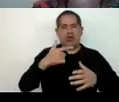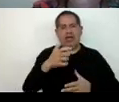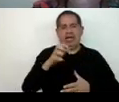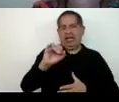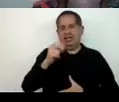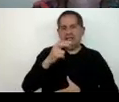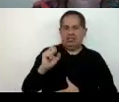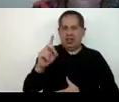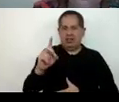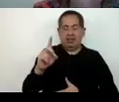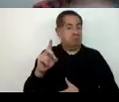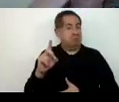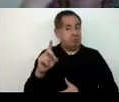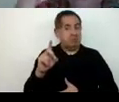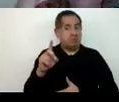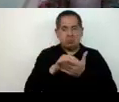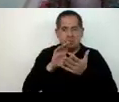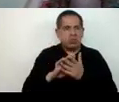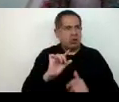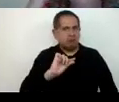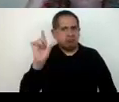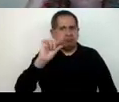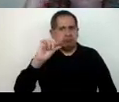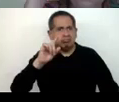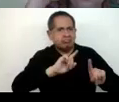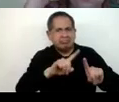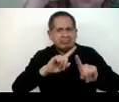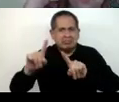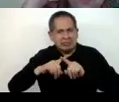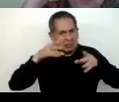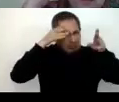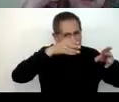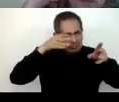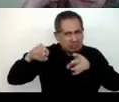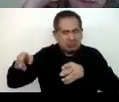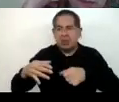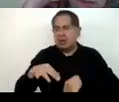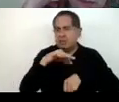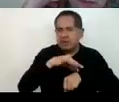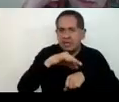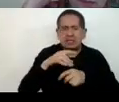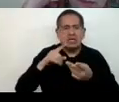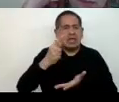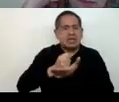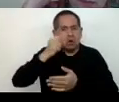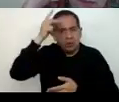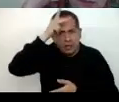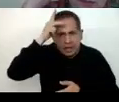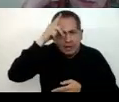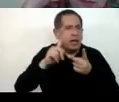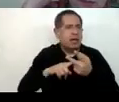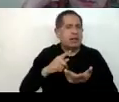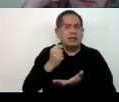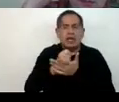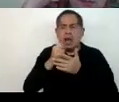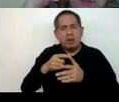de trabajo que incluyera profesionales de diversas disciplinas: medicina, psicoterapia humanista, terapia